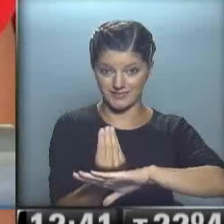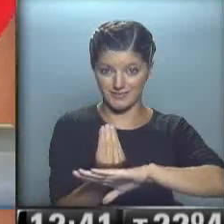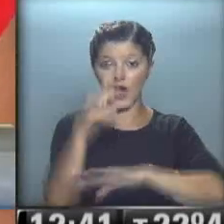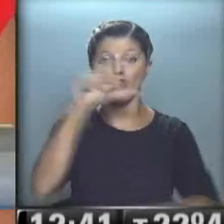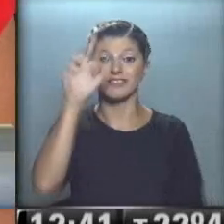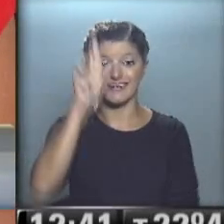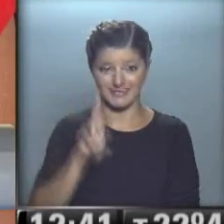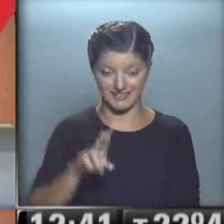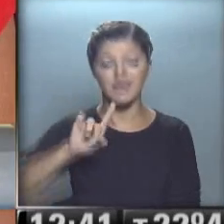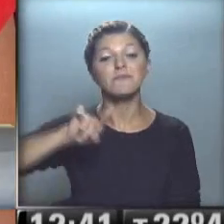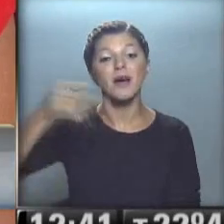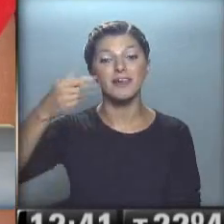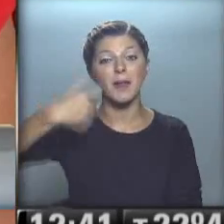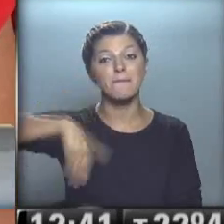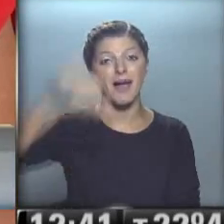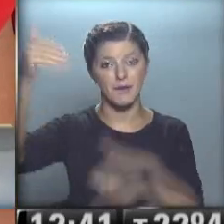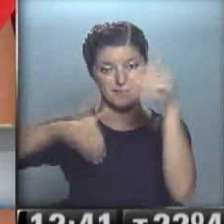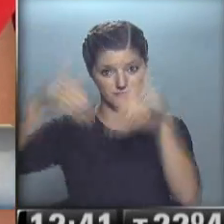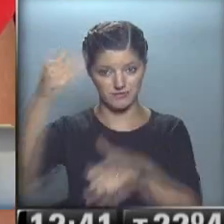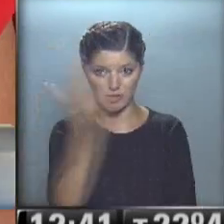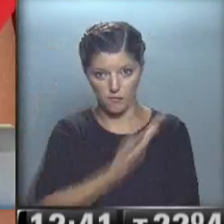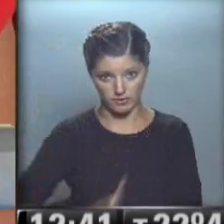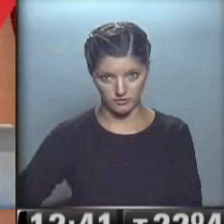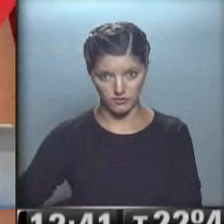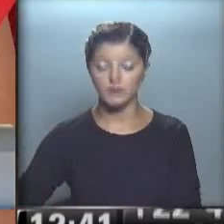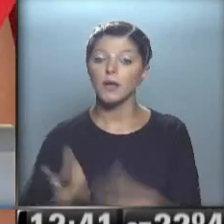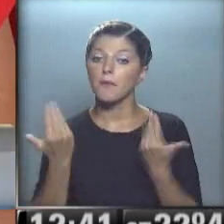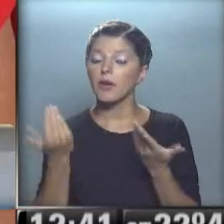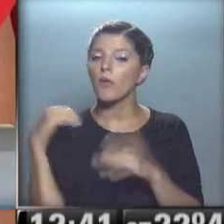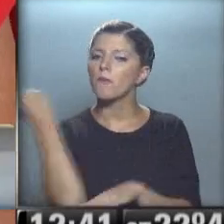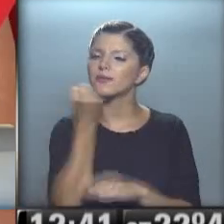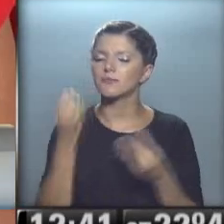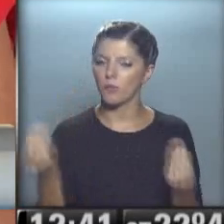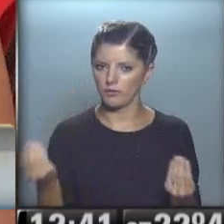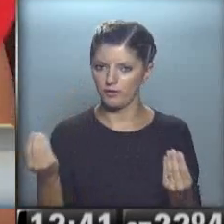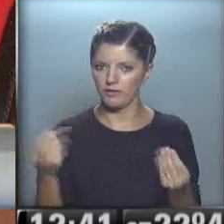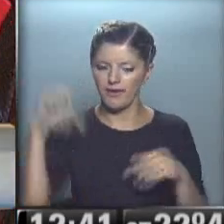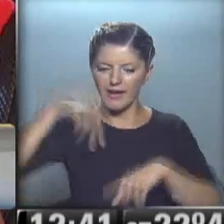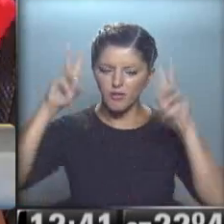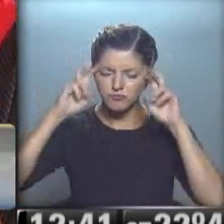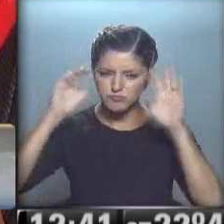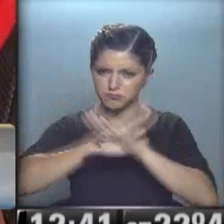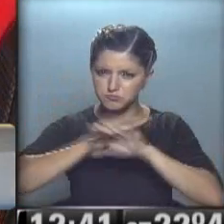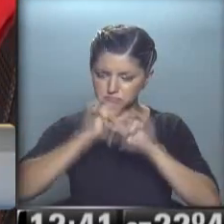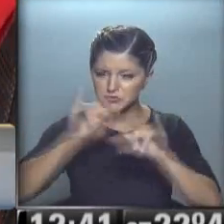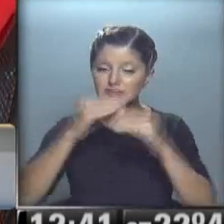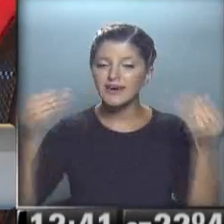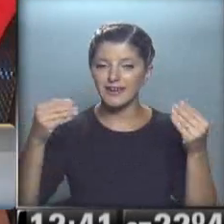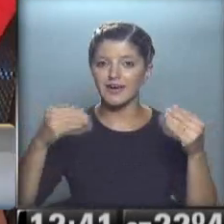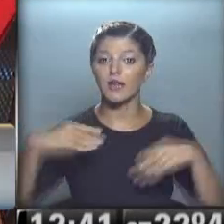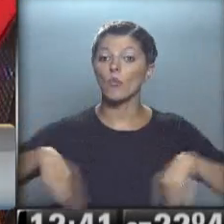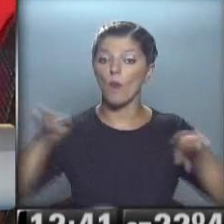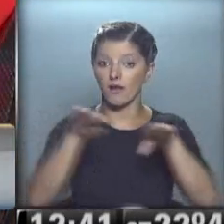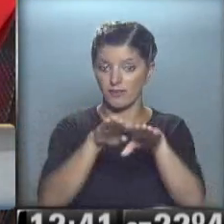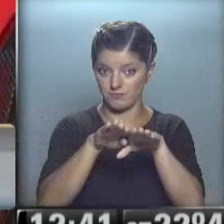entre paréntesis mañana tiene elecciones presidenciales Pero bueno importante porque el lema era desigualdad y pobreza y casi